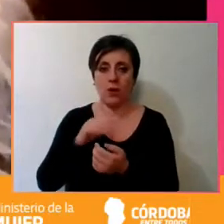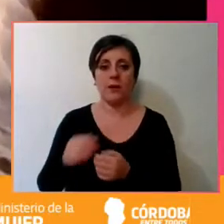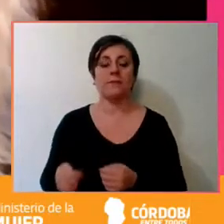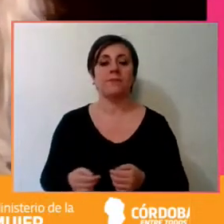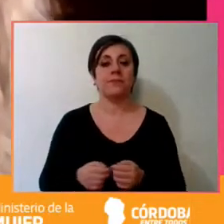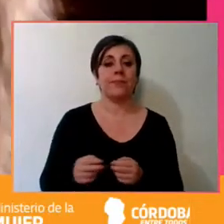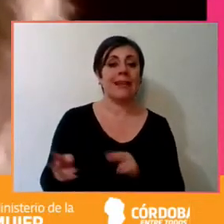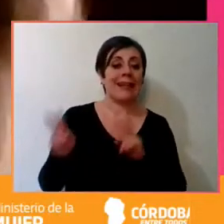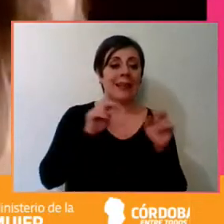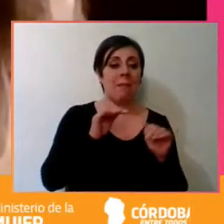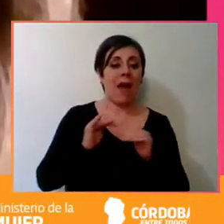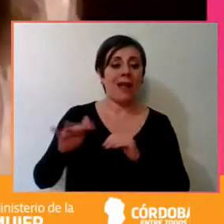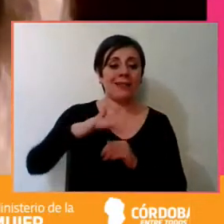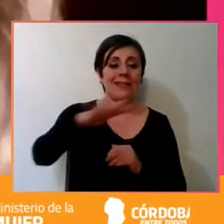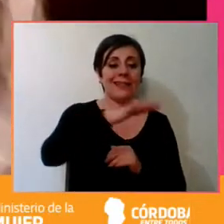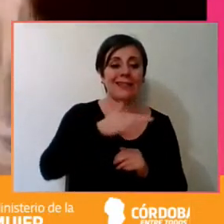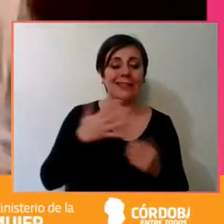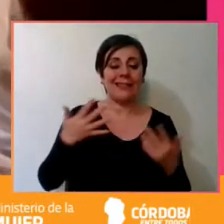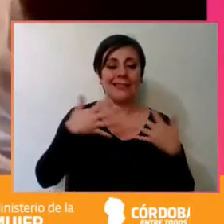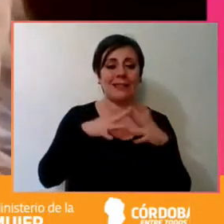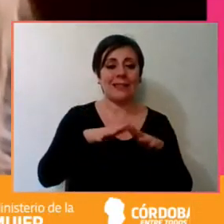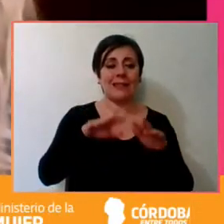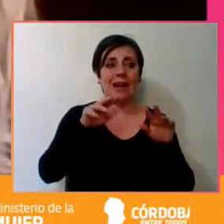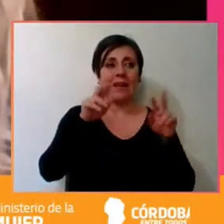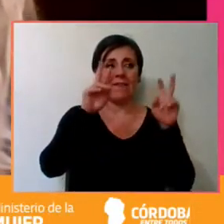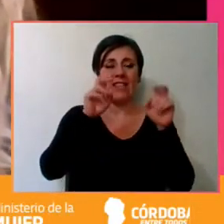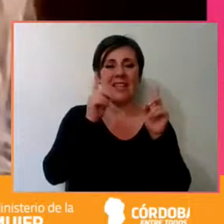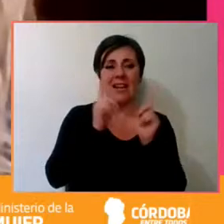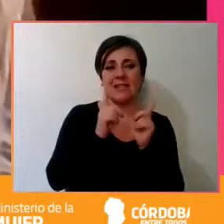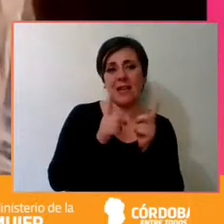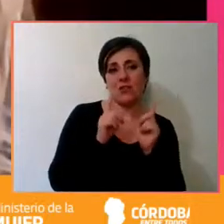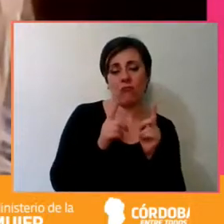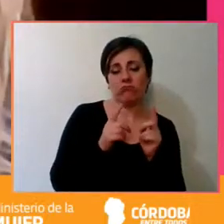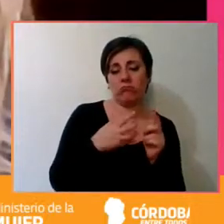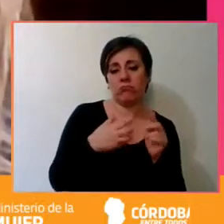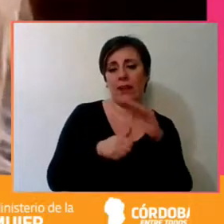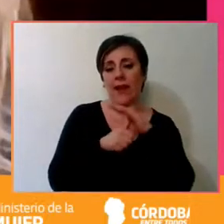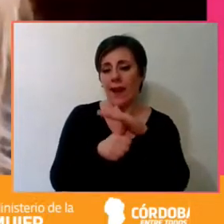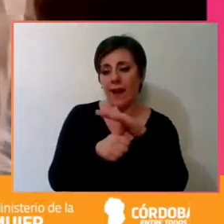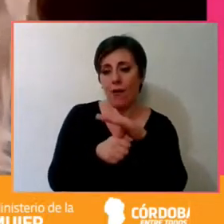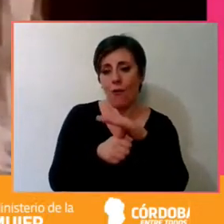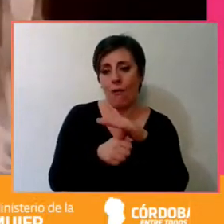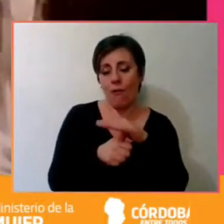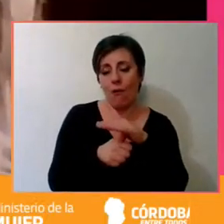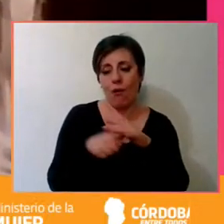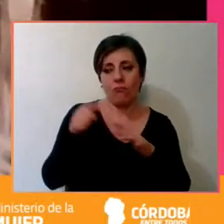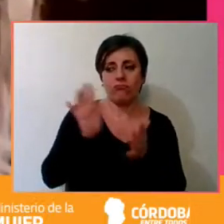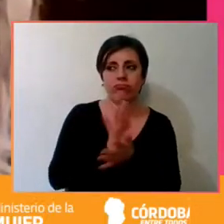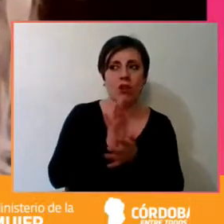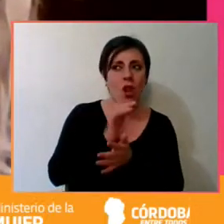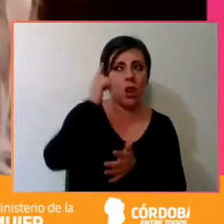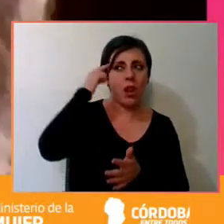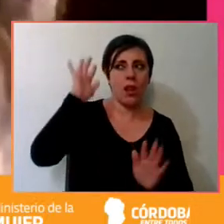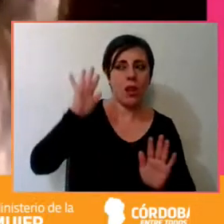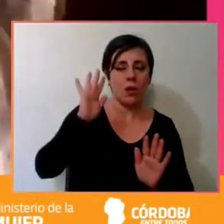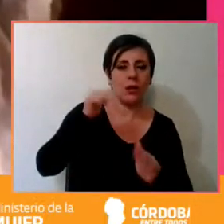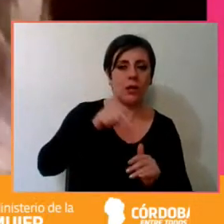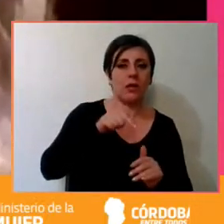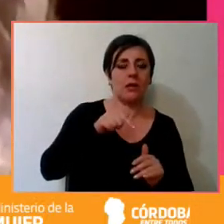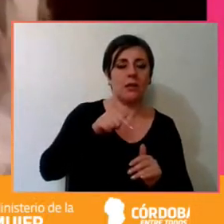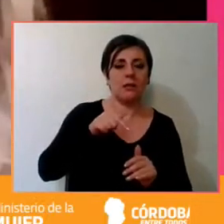tema de la transversalización de género es la lógica que hace que